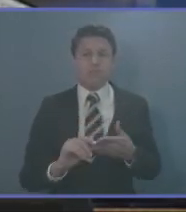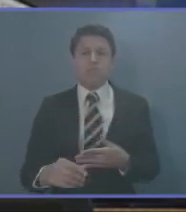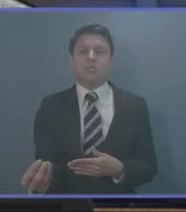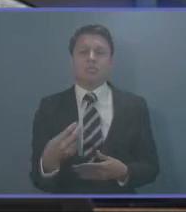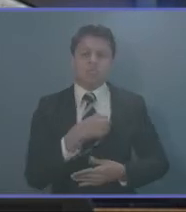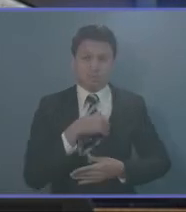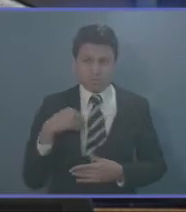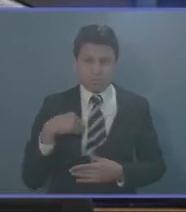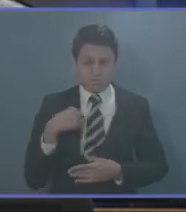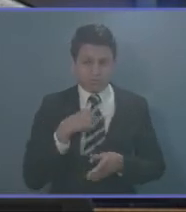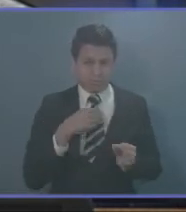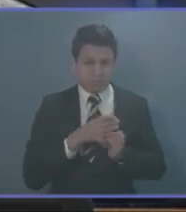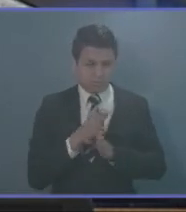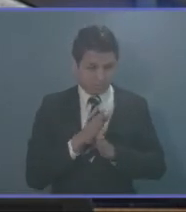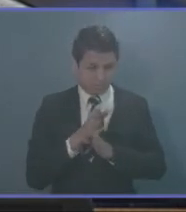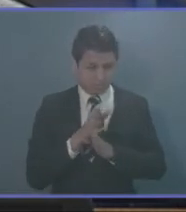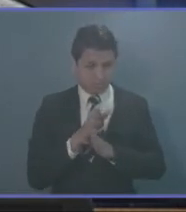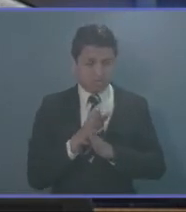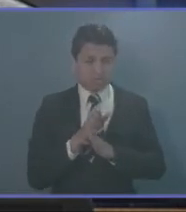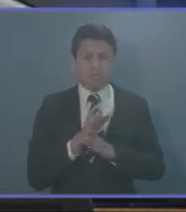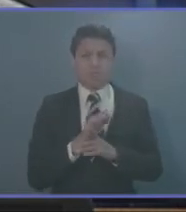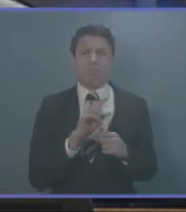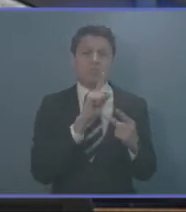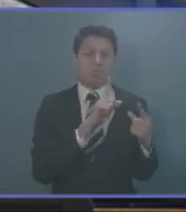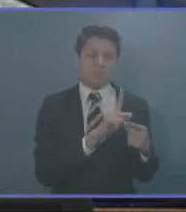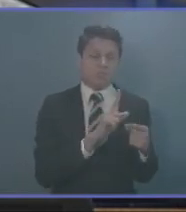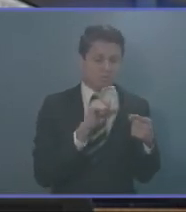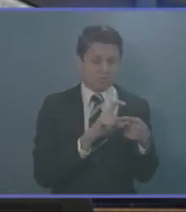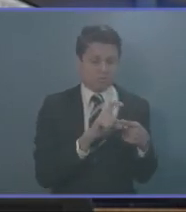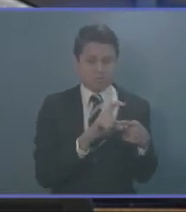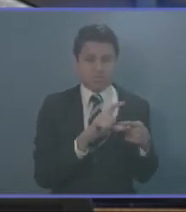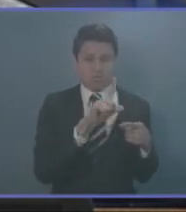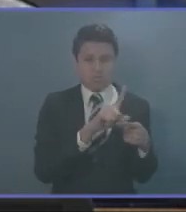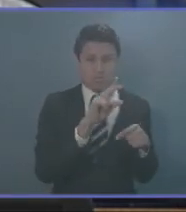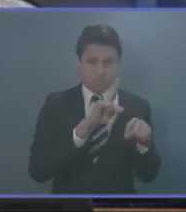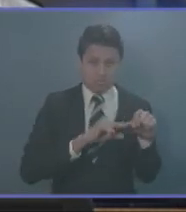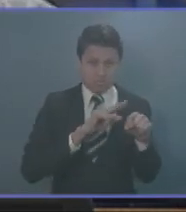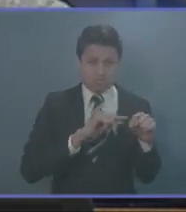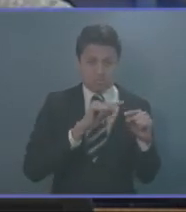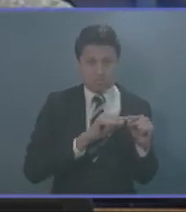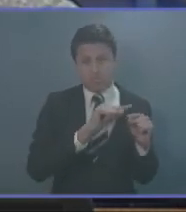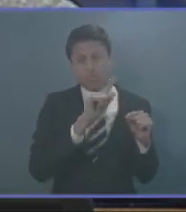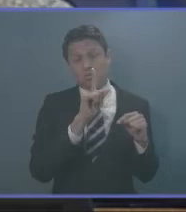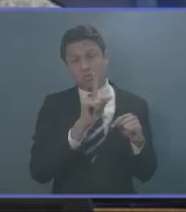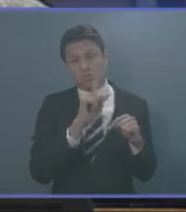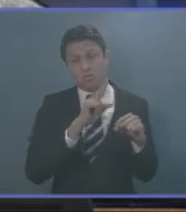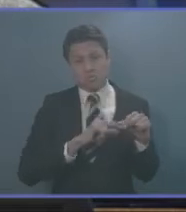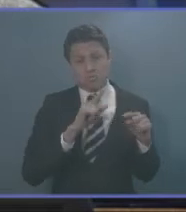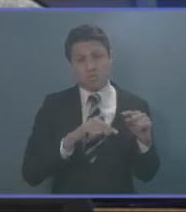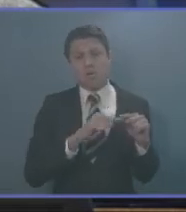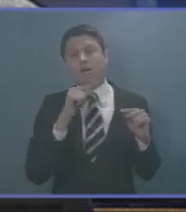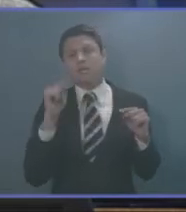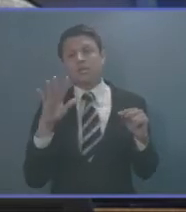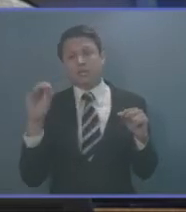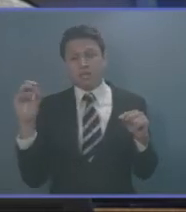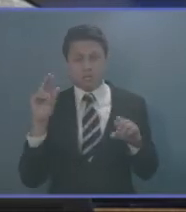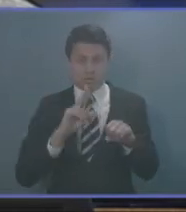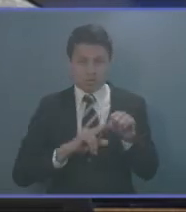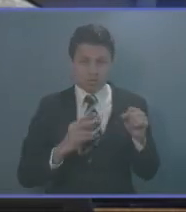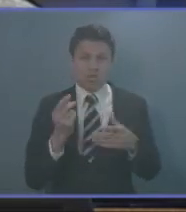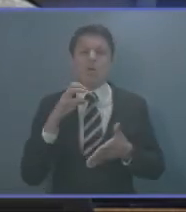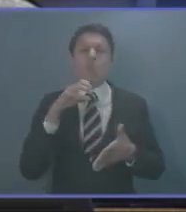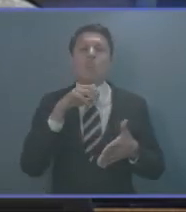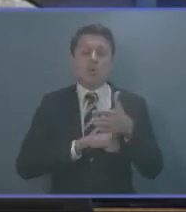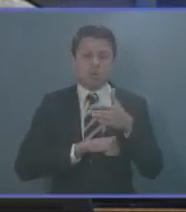capital contable neto. Tramo 1. De un dólar, desde un dólar a 500 dólares,